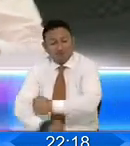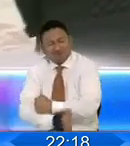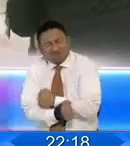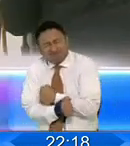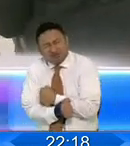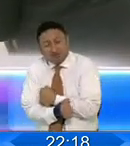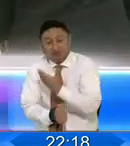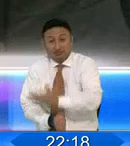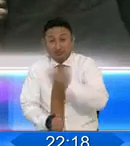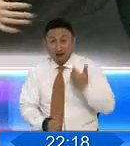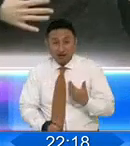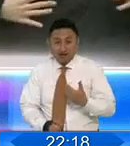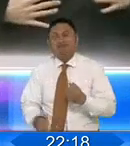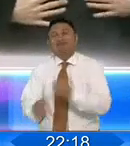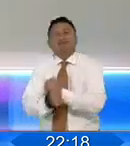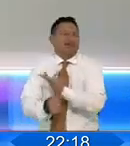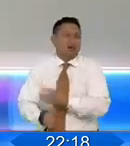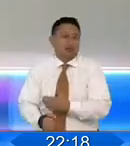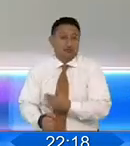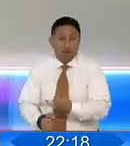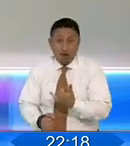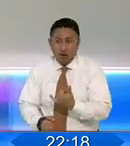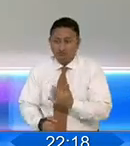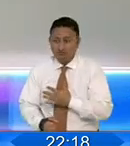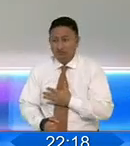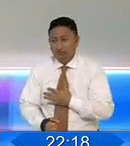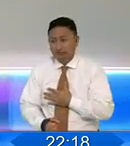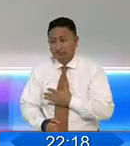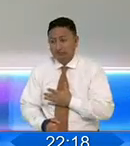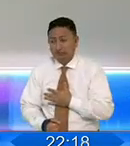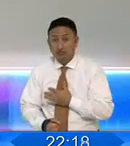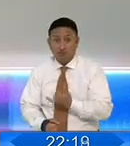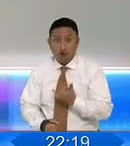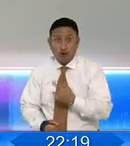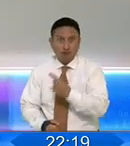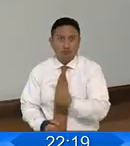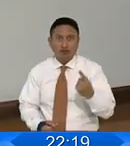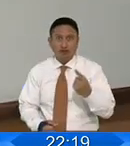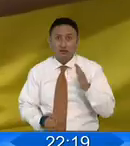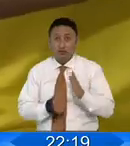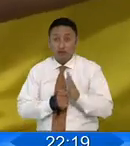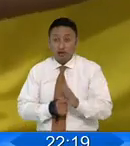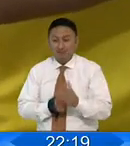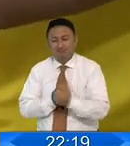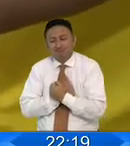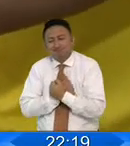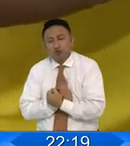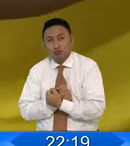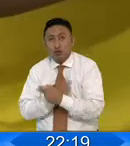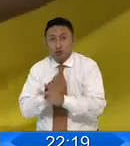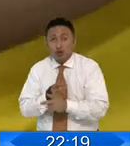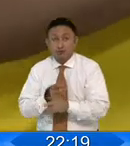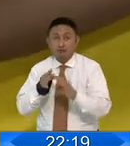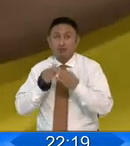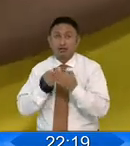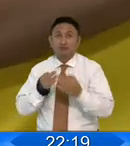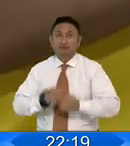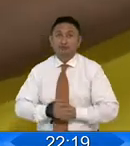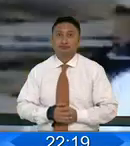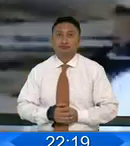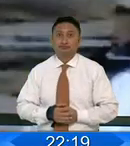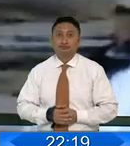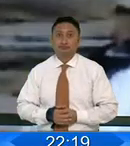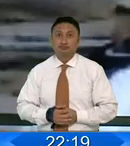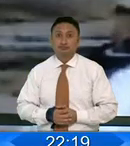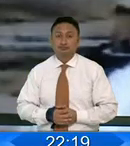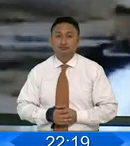no valoraron en su momento. Pero en la actualidad, estos actos son muestras de cariño y protección a la familia.